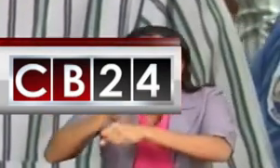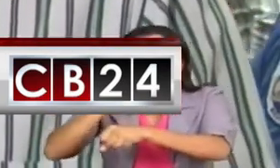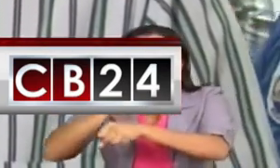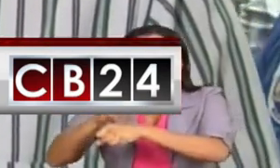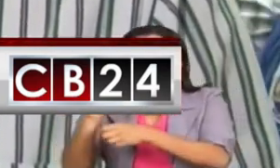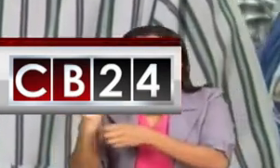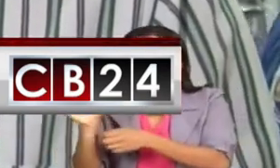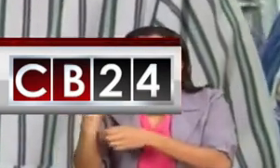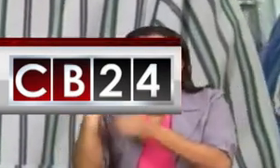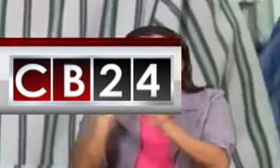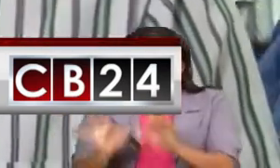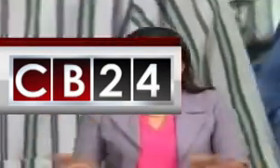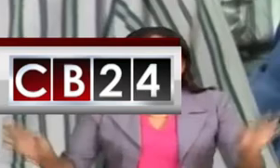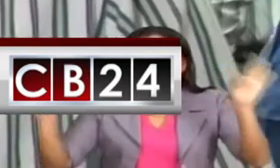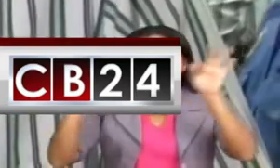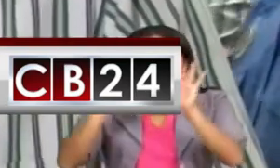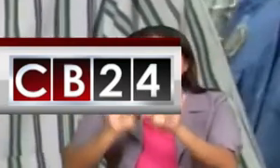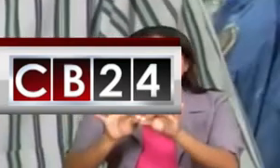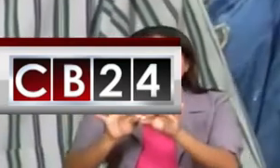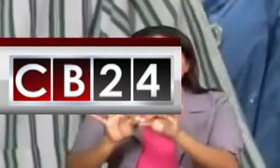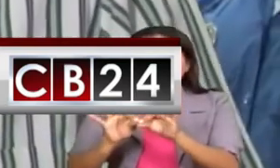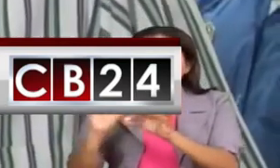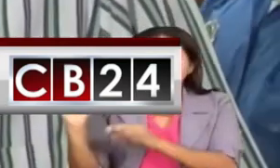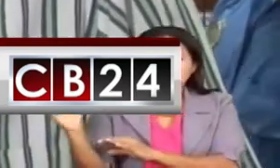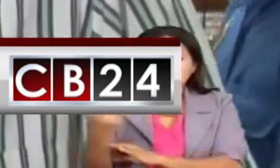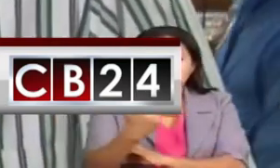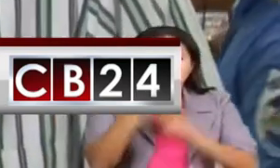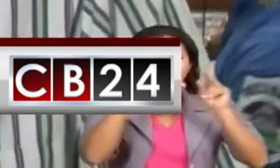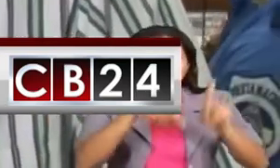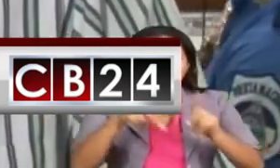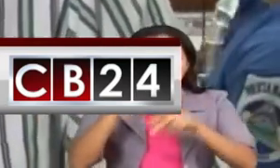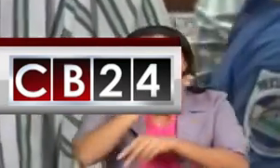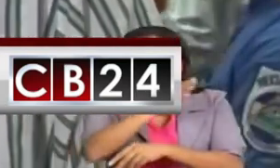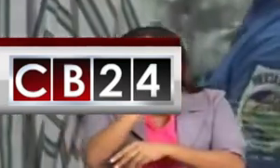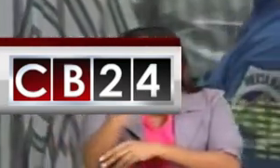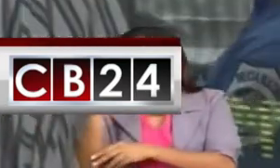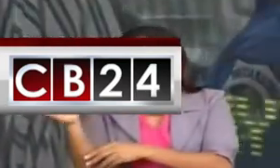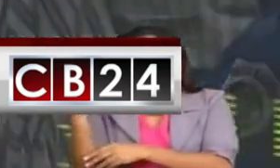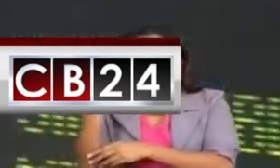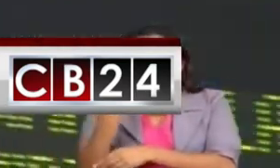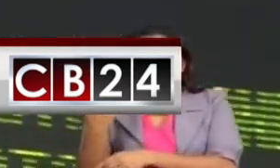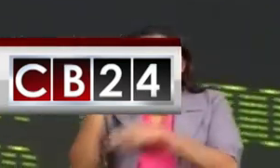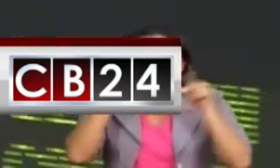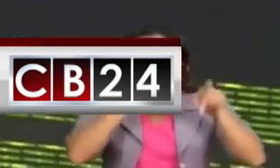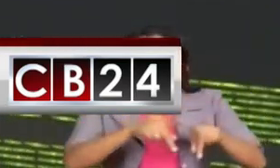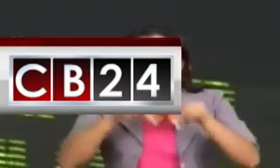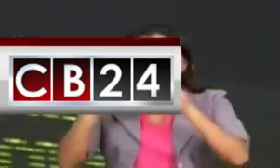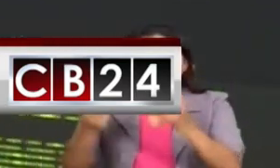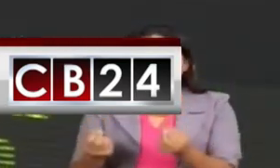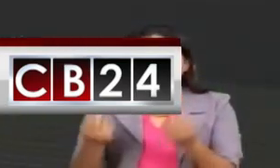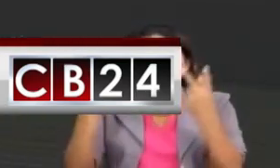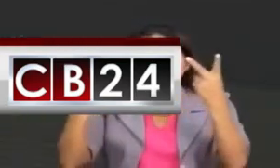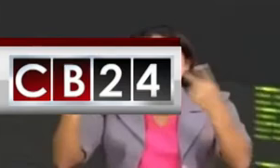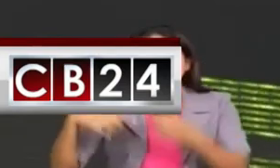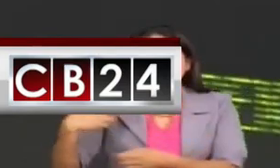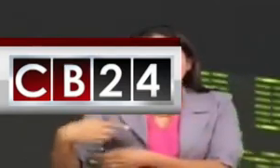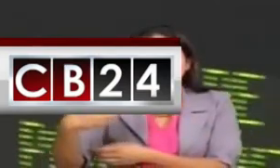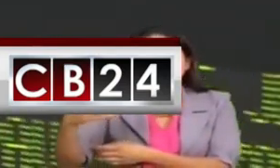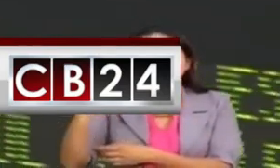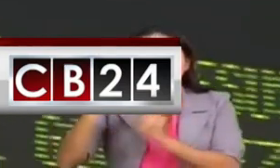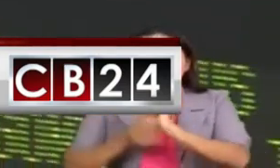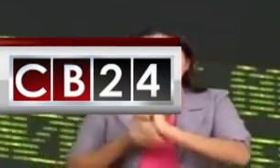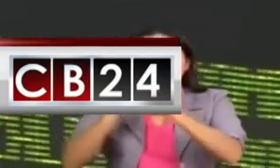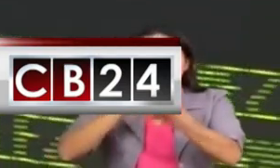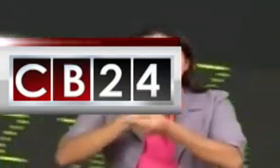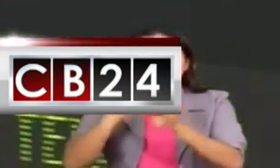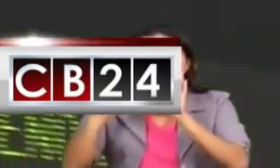un documento básico para todas las gestiones que tiene que hacer un ciudadano en la vida cotidiana. Los de oposición y